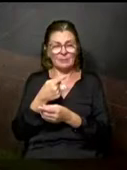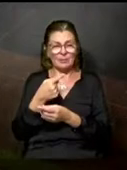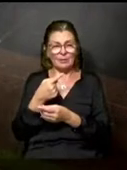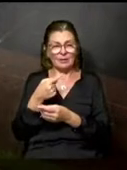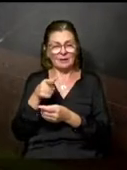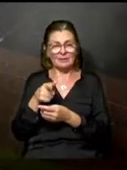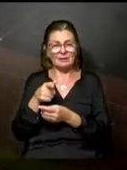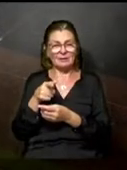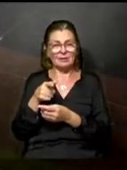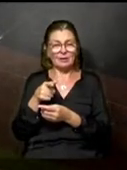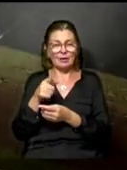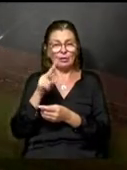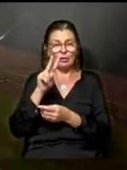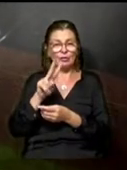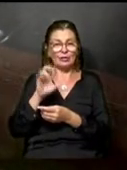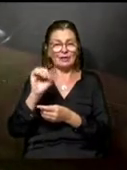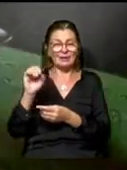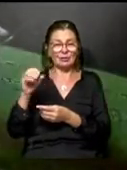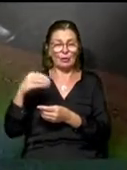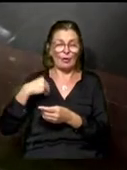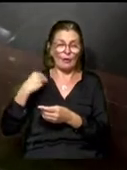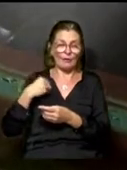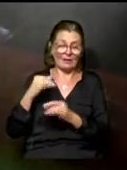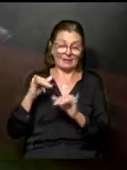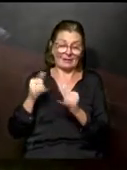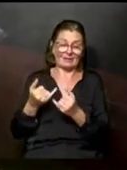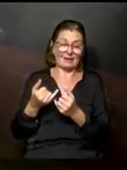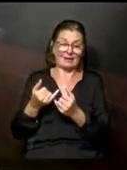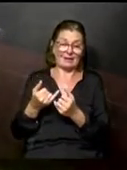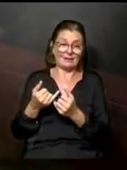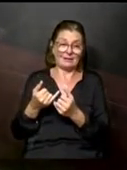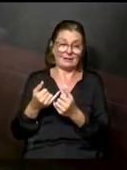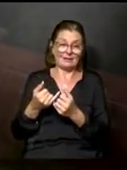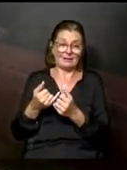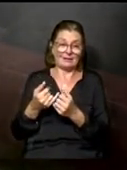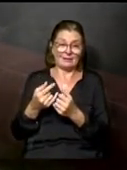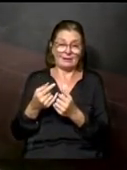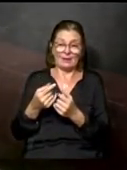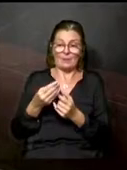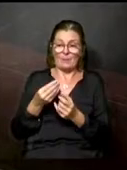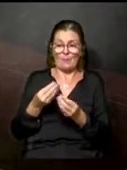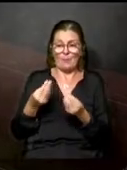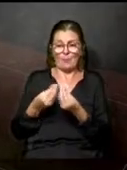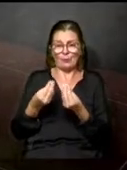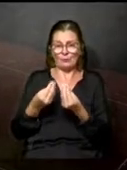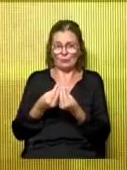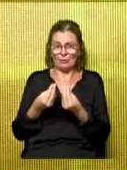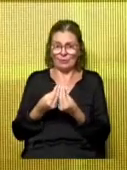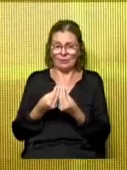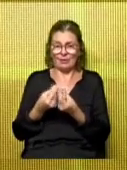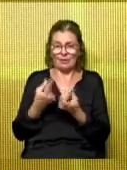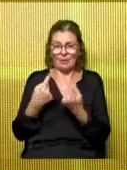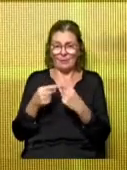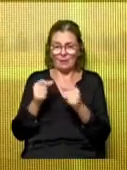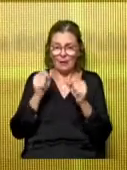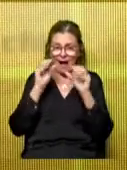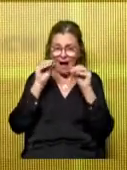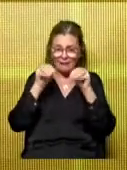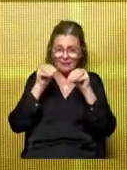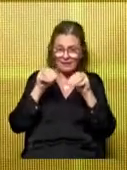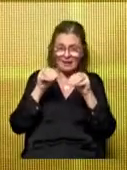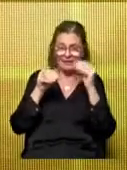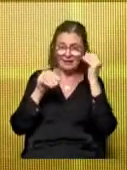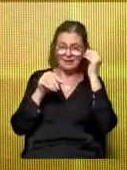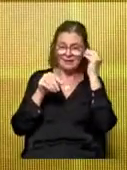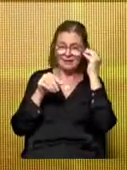mismo el hecho de que haya 200 cargos de confianza ya es una es clientelismo en sí mismo, ¿no? Pero además alertamos sobre